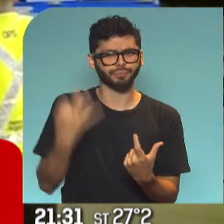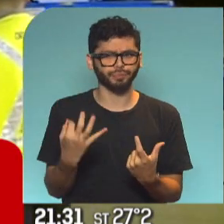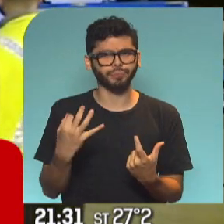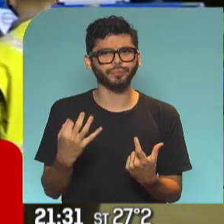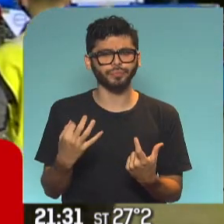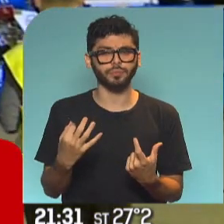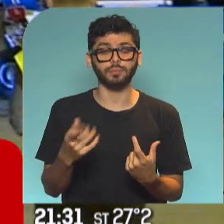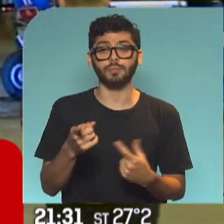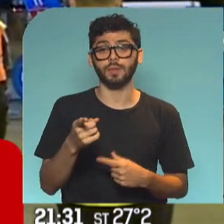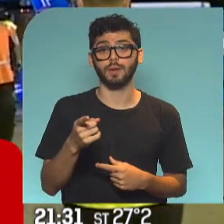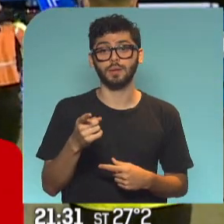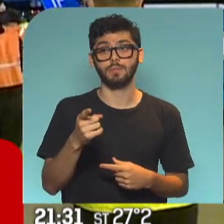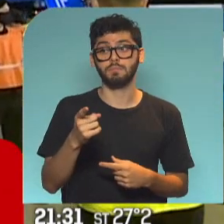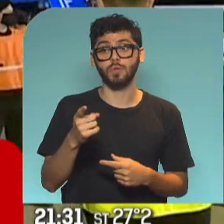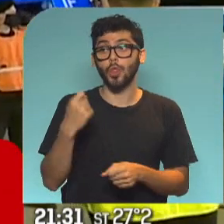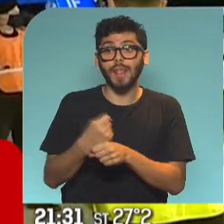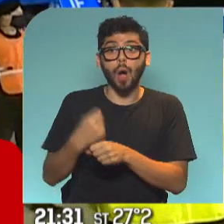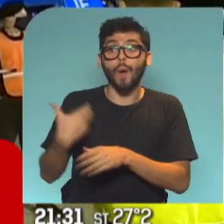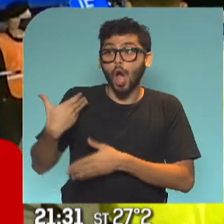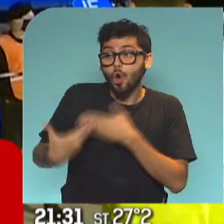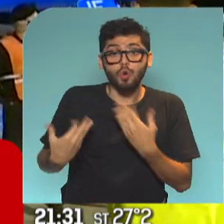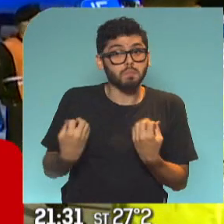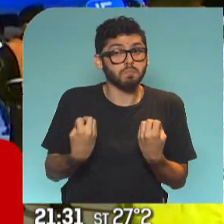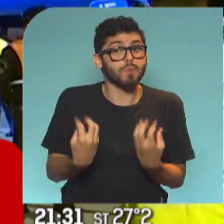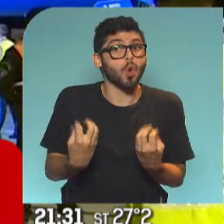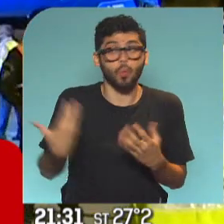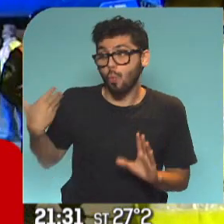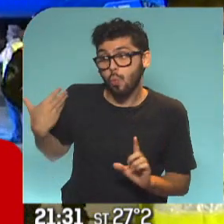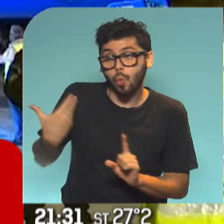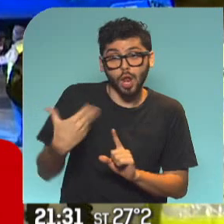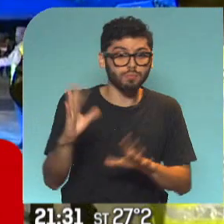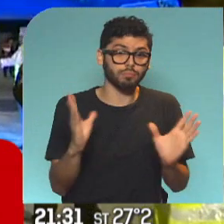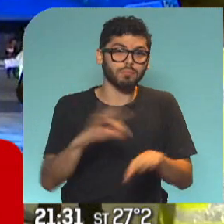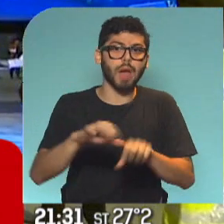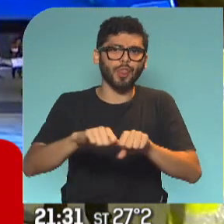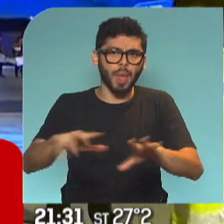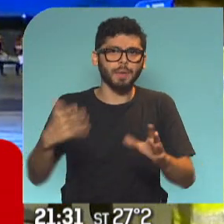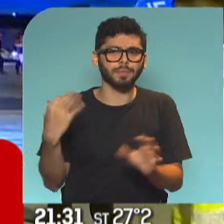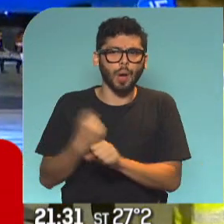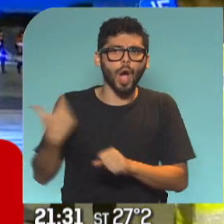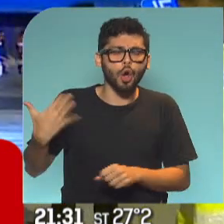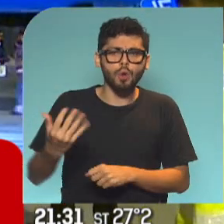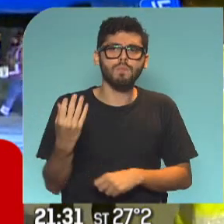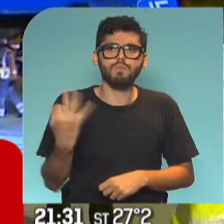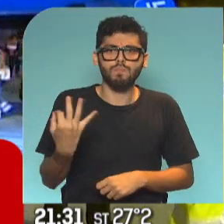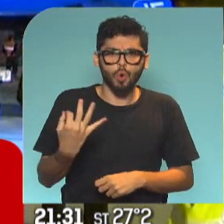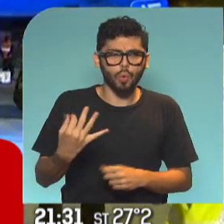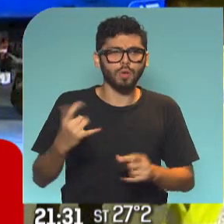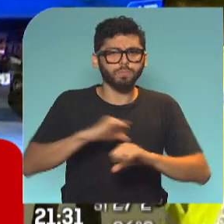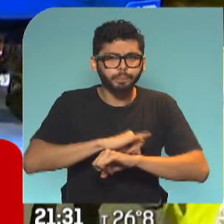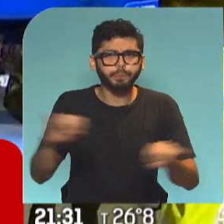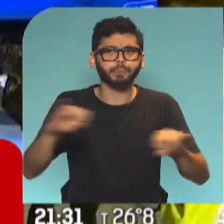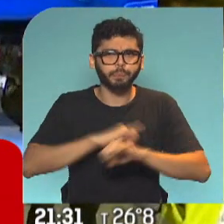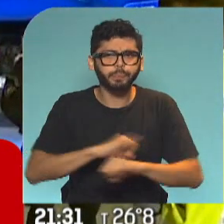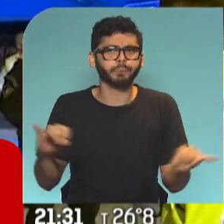tenido Ariel, ¿no? un muy buen desempeño Carla Bisotti durante toda la pandemia, informando, ¿no? Cada mañana, con las conferencias